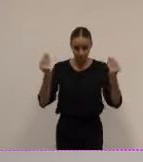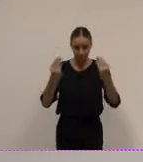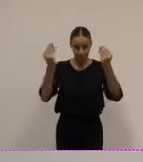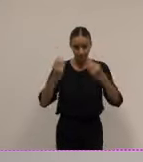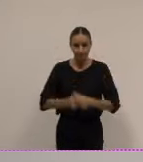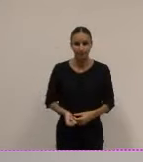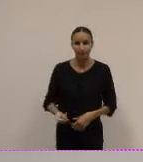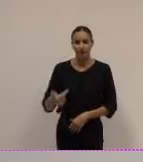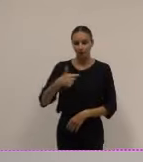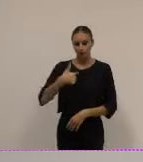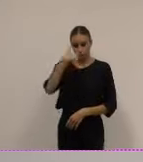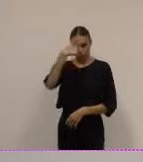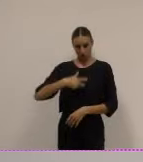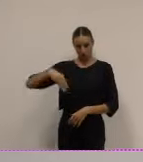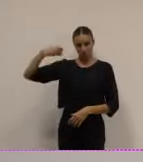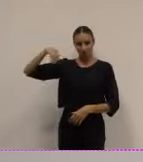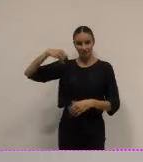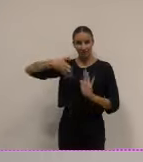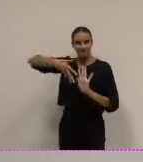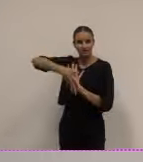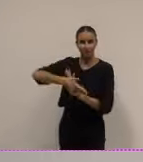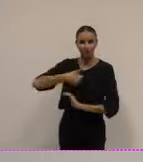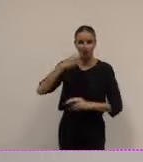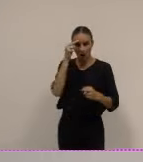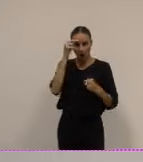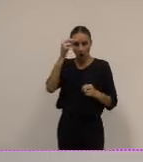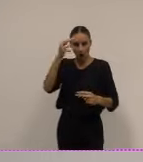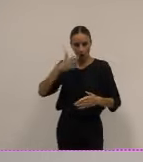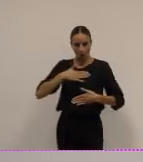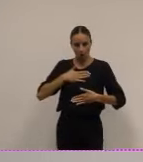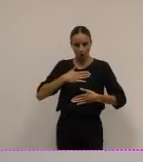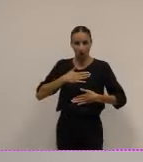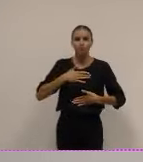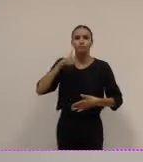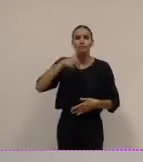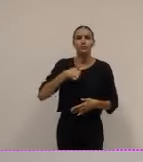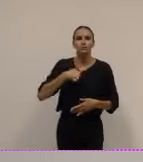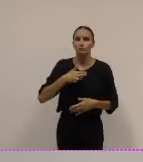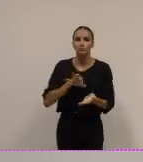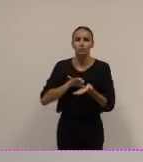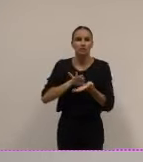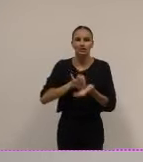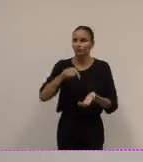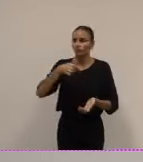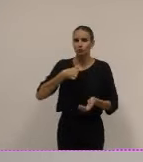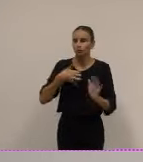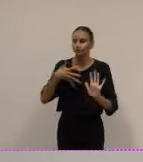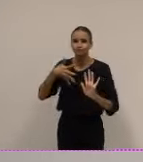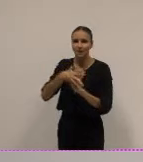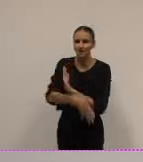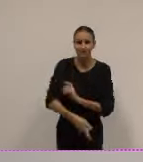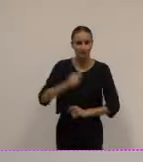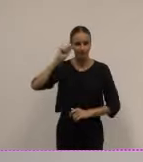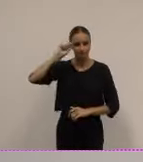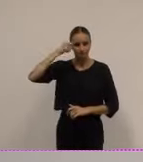Cabildo ha sido un honor, un servicio del que jamás me podré olvidar. Vuelvo a decir que seguramente